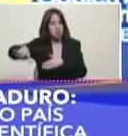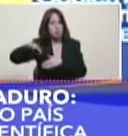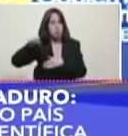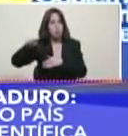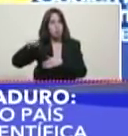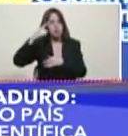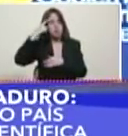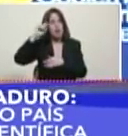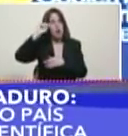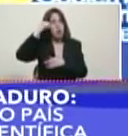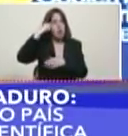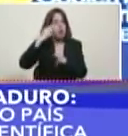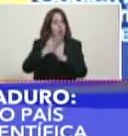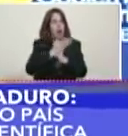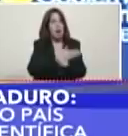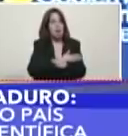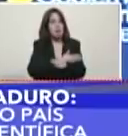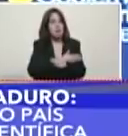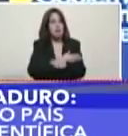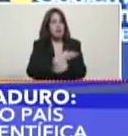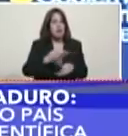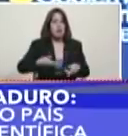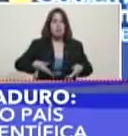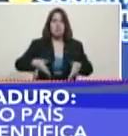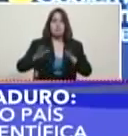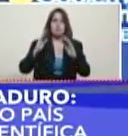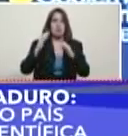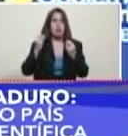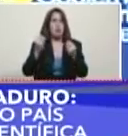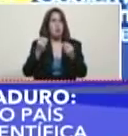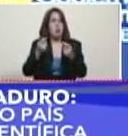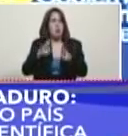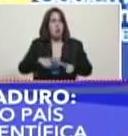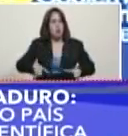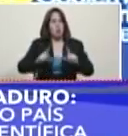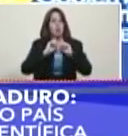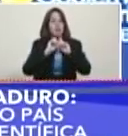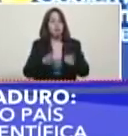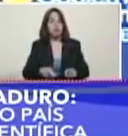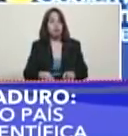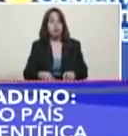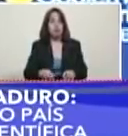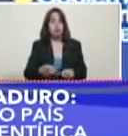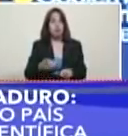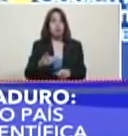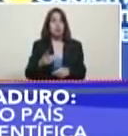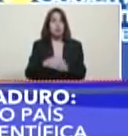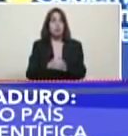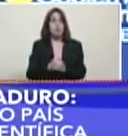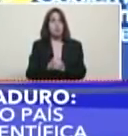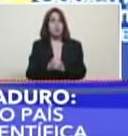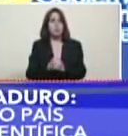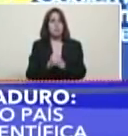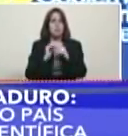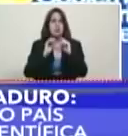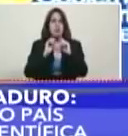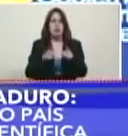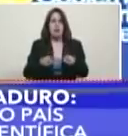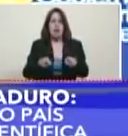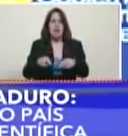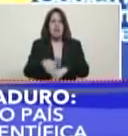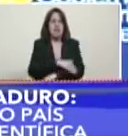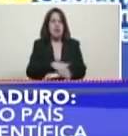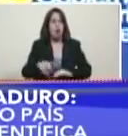días en el dólar, cuando dólar que paseaba con Silvia, ¿te acuerdas, Silvia? Por el bulevar principal del dólar, de Weston, de la calle 8 de